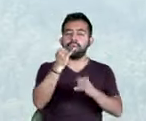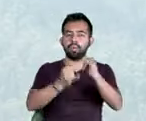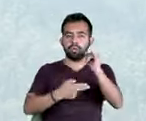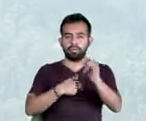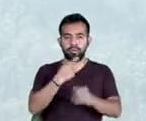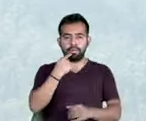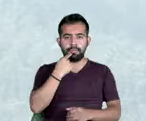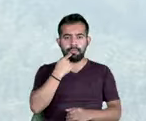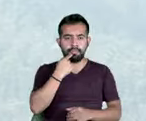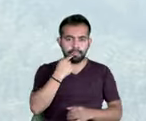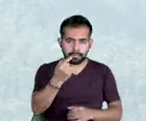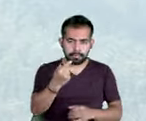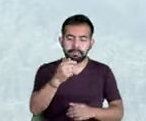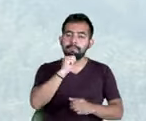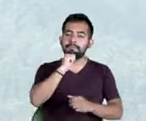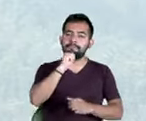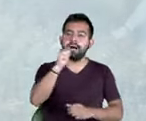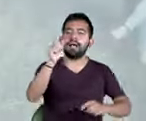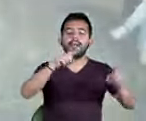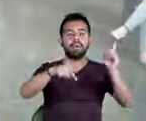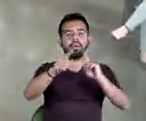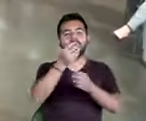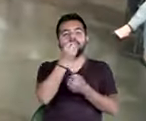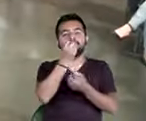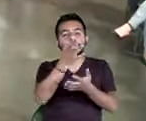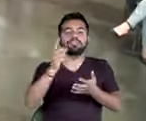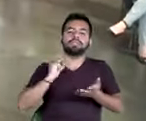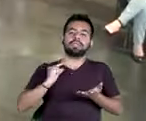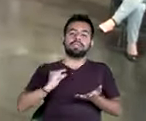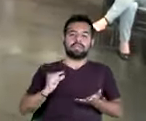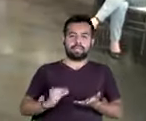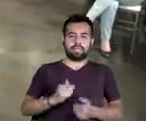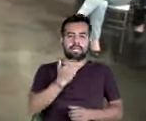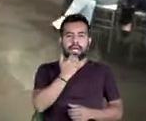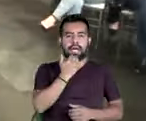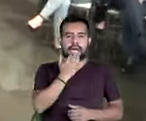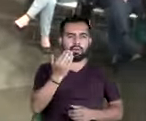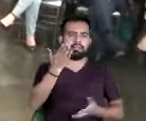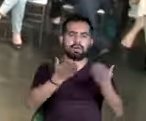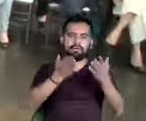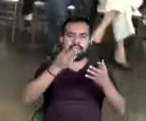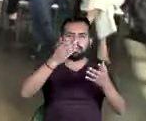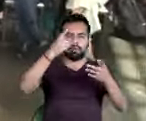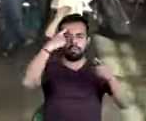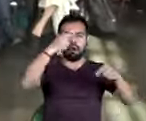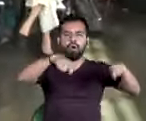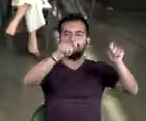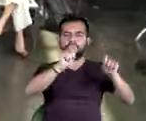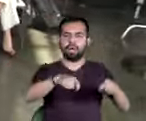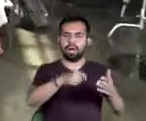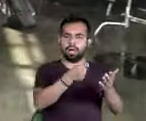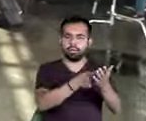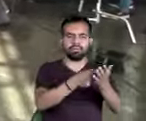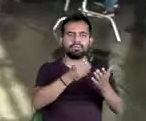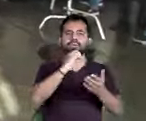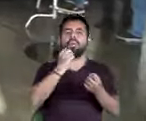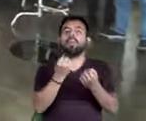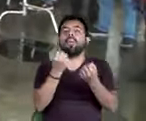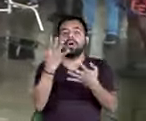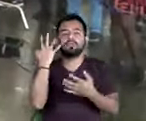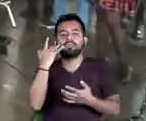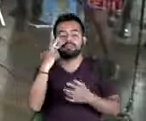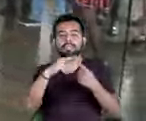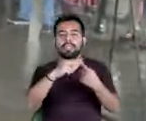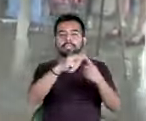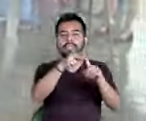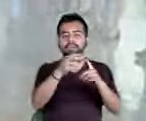faltó entregarse alguna información detallada sobre lo que les decía, contratos que están en ejecución, la fecha de ejecución de sus contratos y